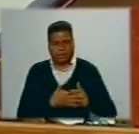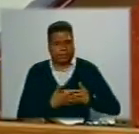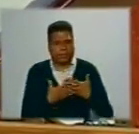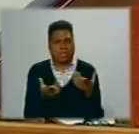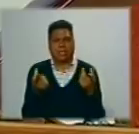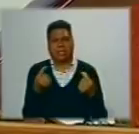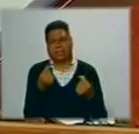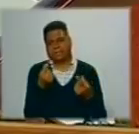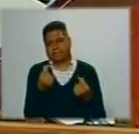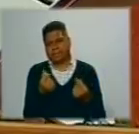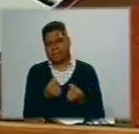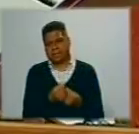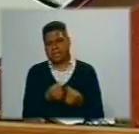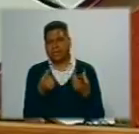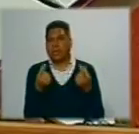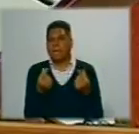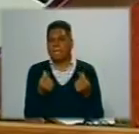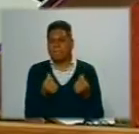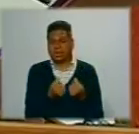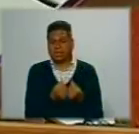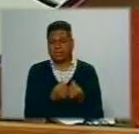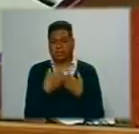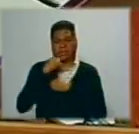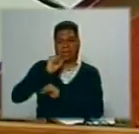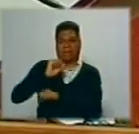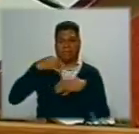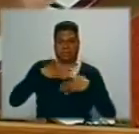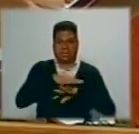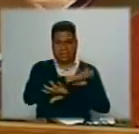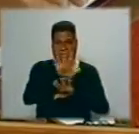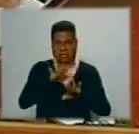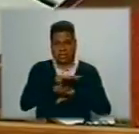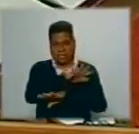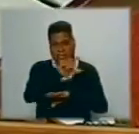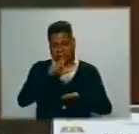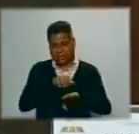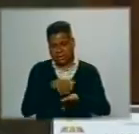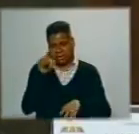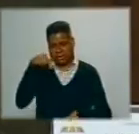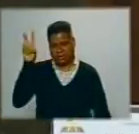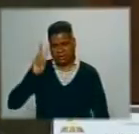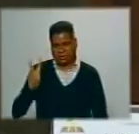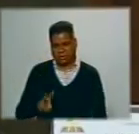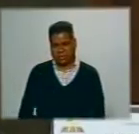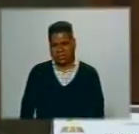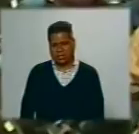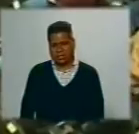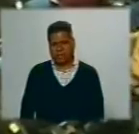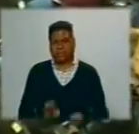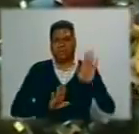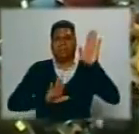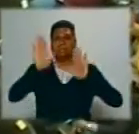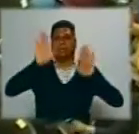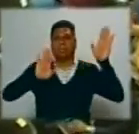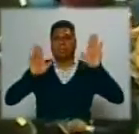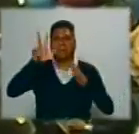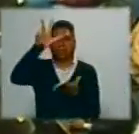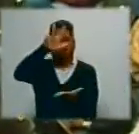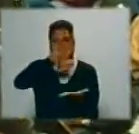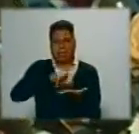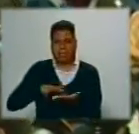la estabilidad de los precios y la defensa integral de la nación. Es todo. En consideración, aprobado.